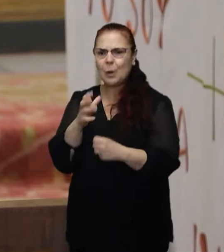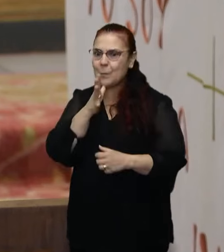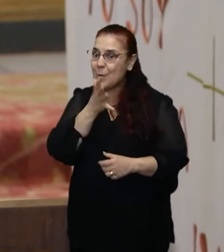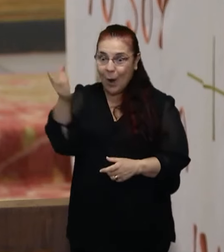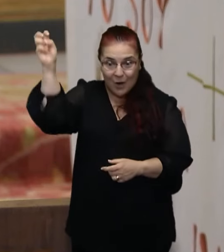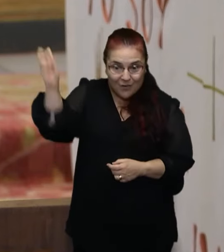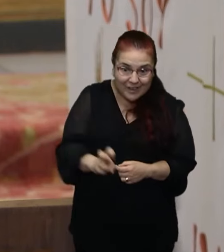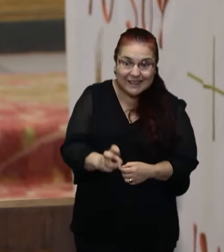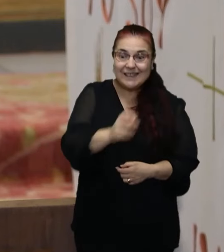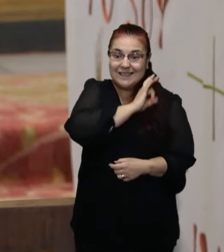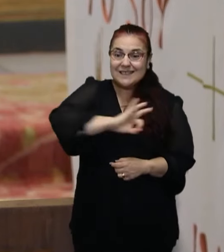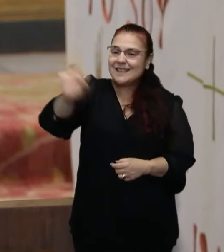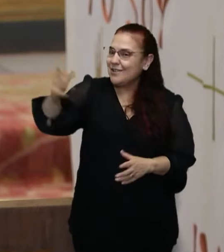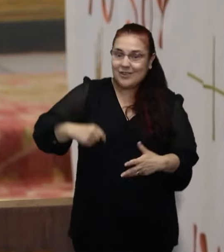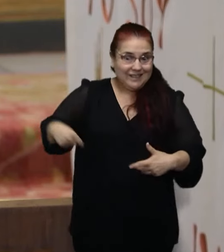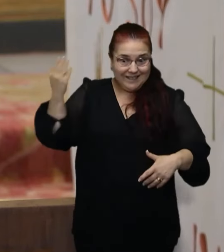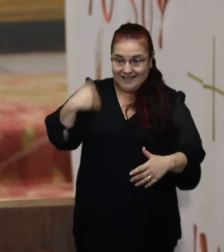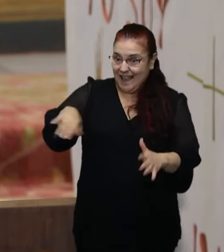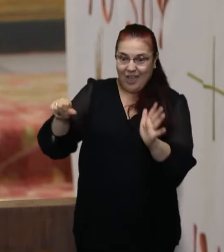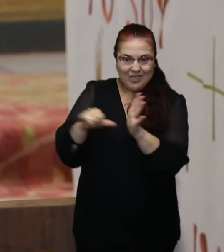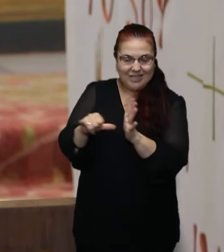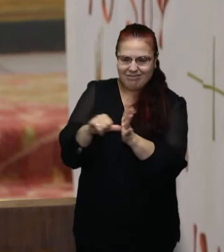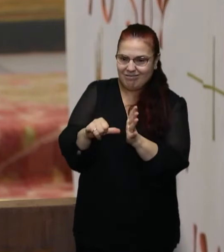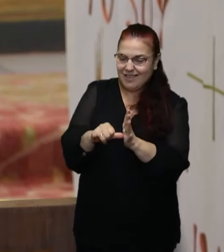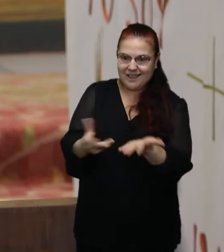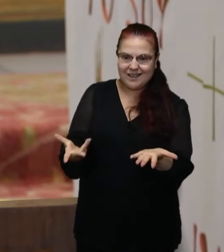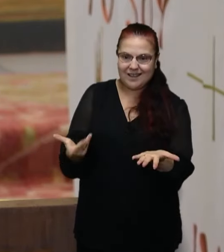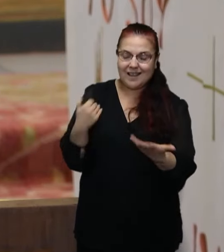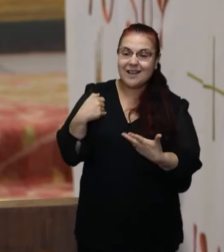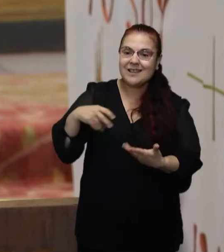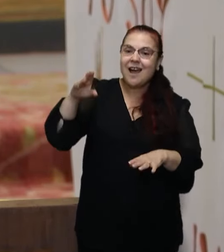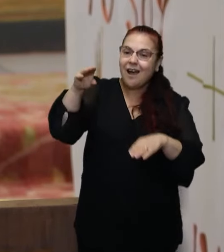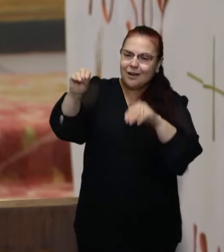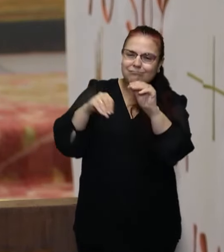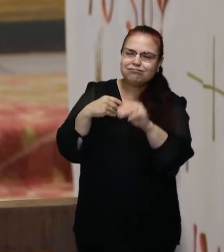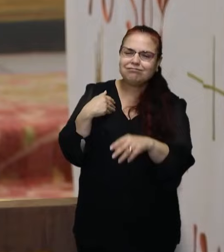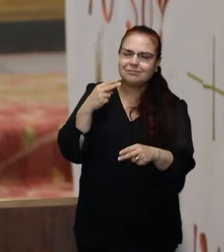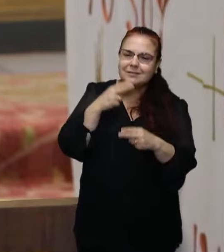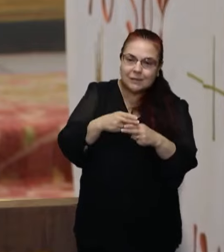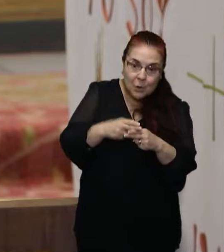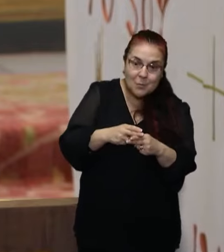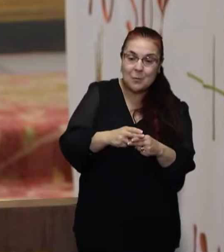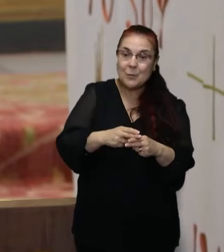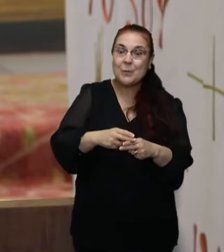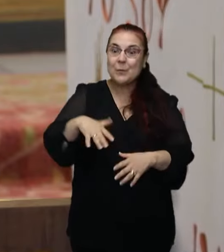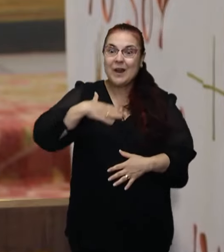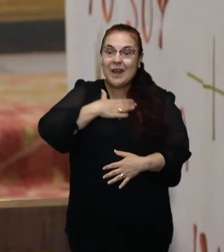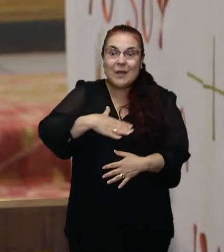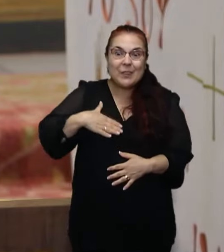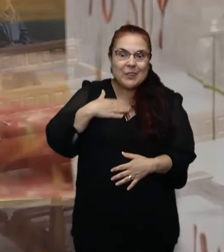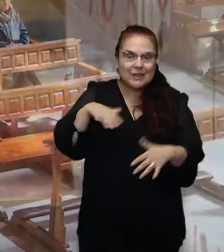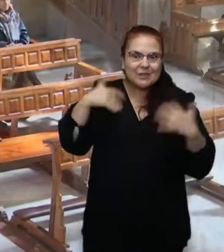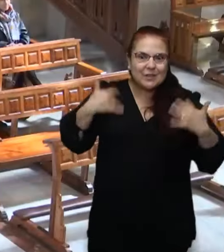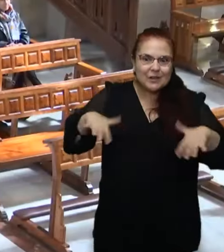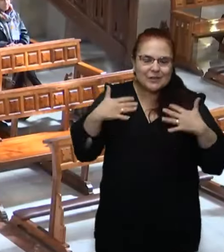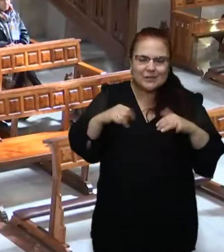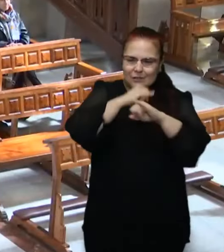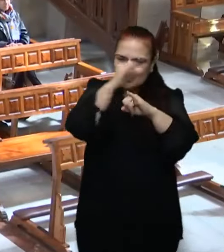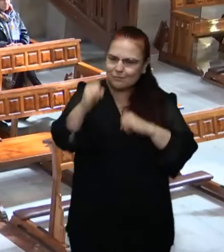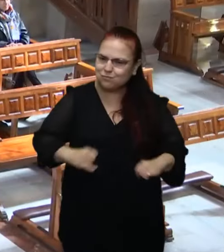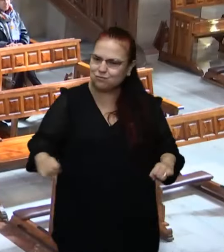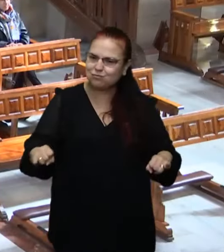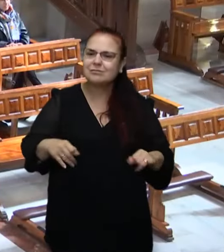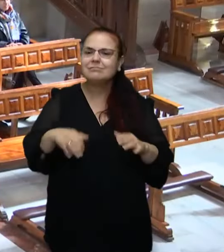venida del Señor está cerca. Llamamos dichosos a los que tuvieron constancia.